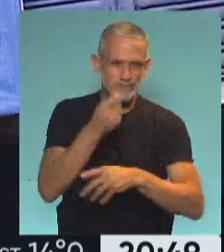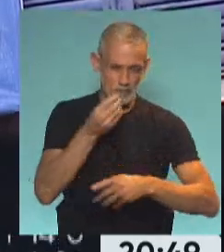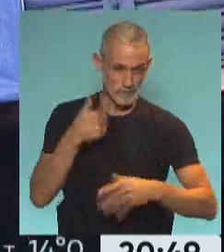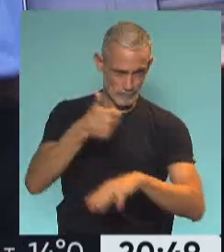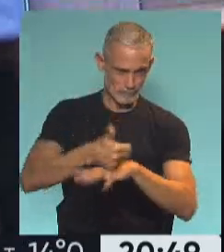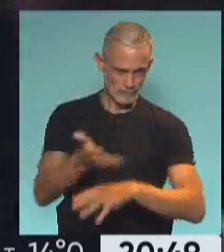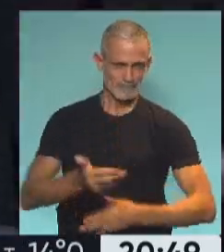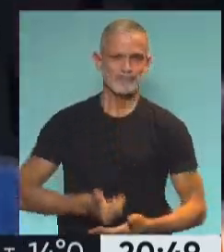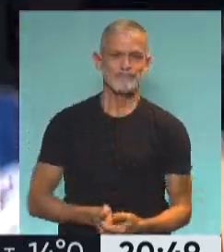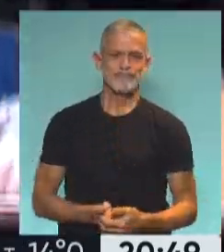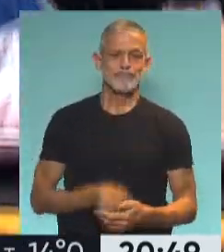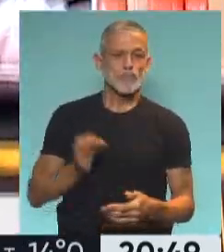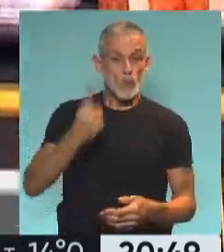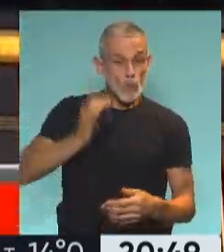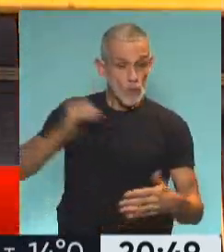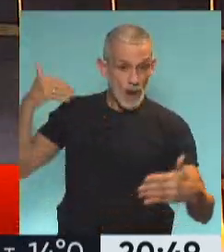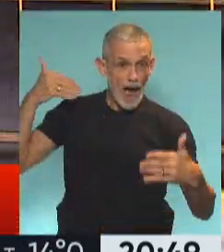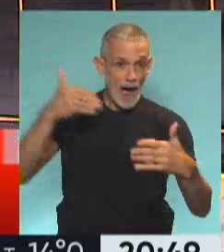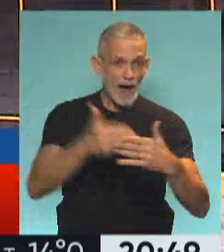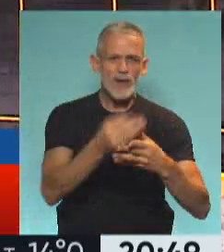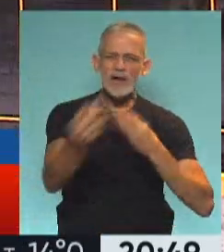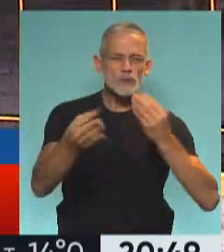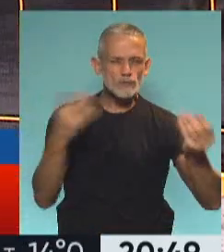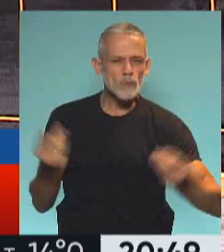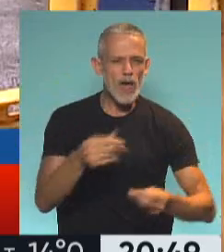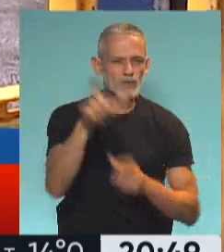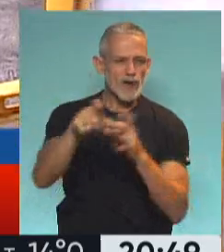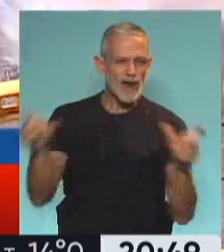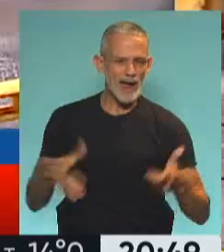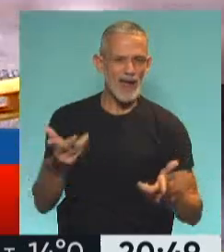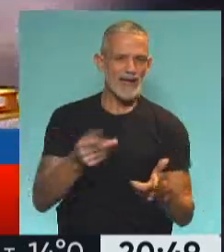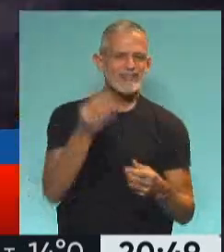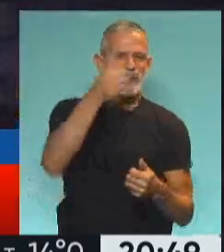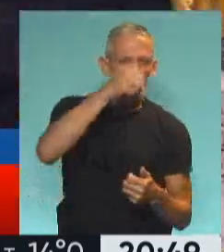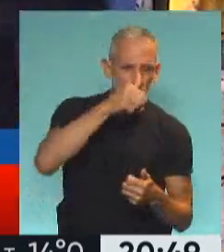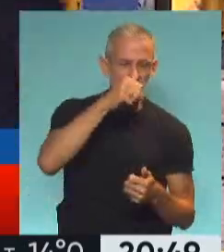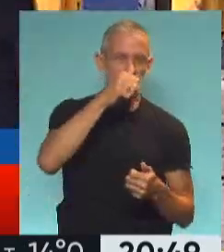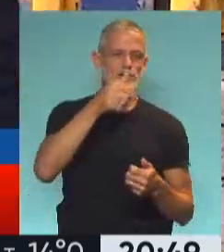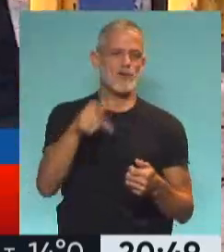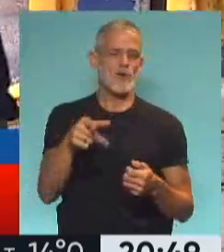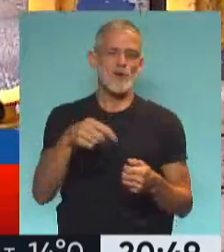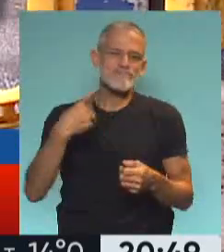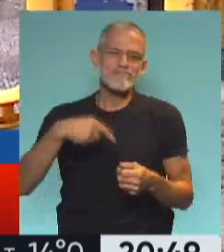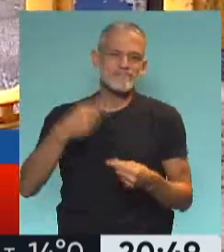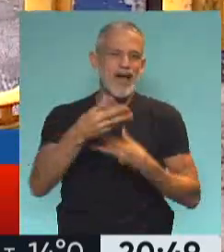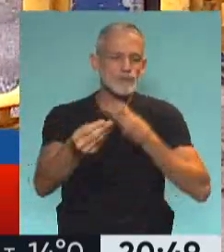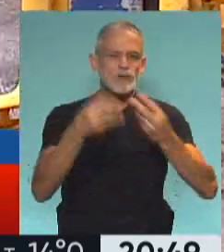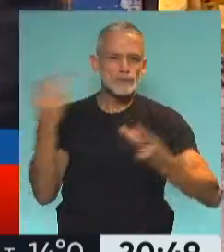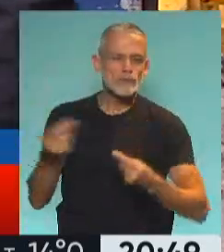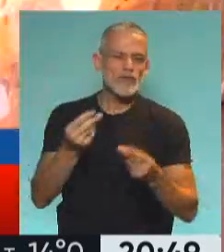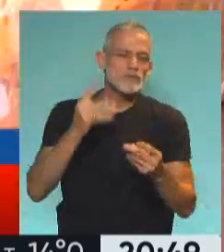estuvimos. Y hace un año que venimos ayudando a la gente, todos los fines de semana, colaborando,